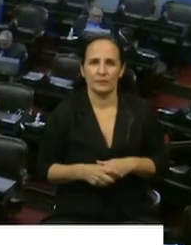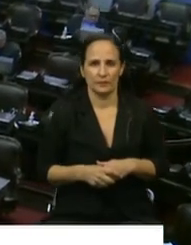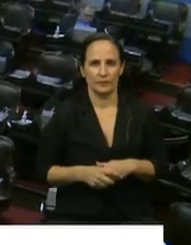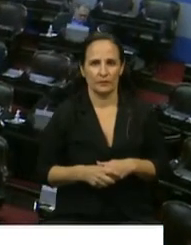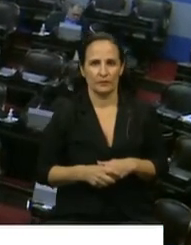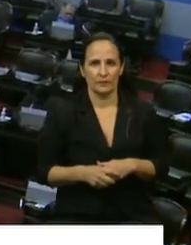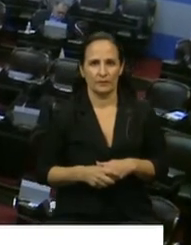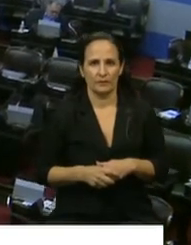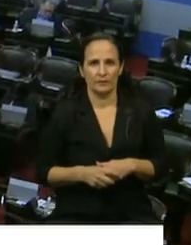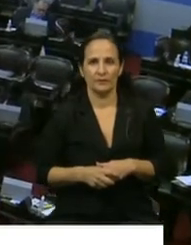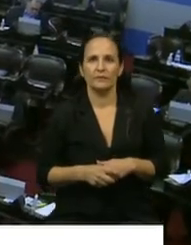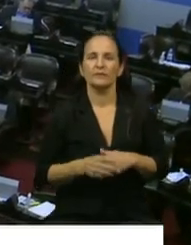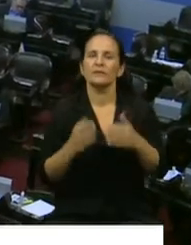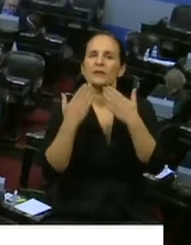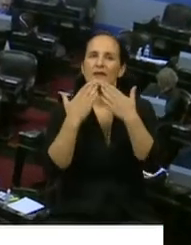Gracias, presidente.